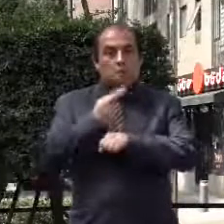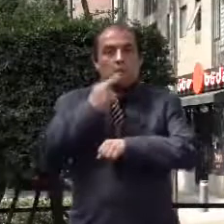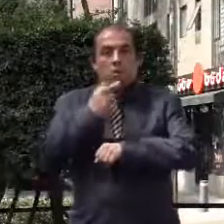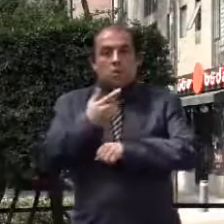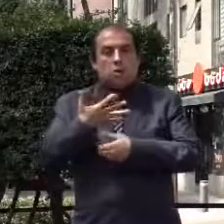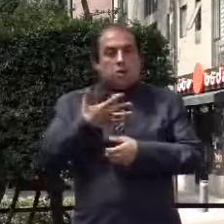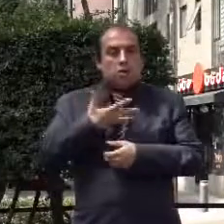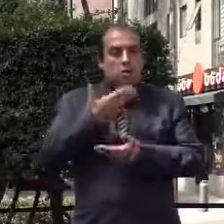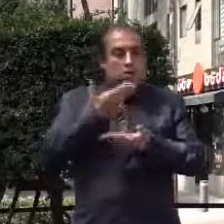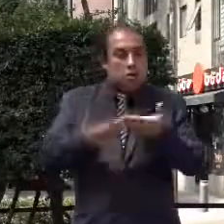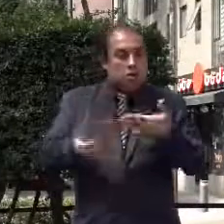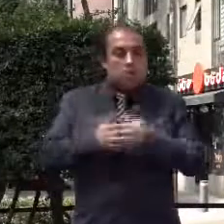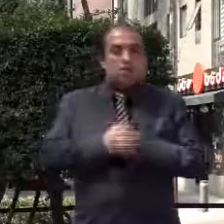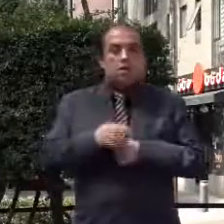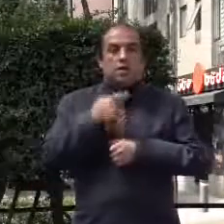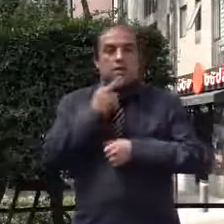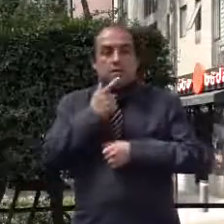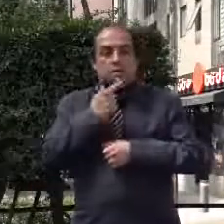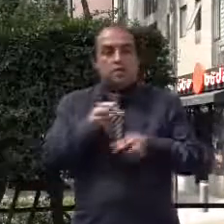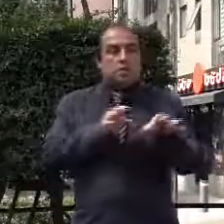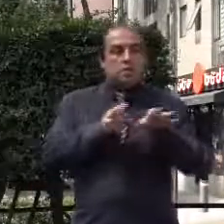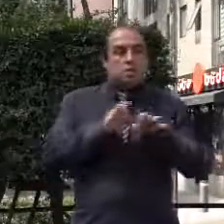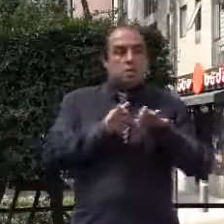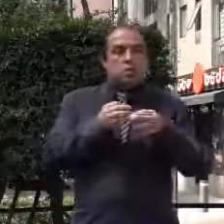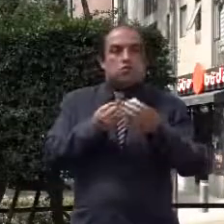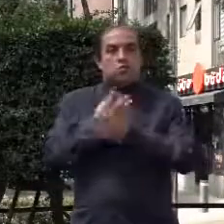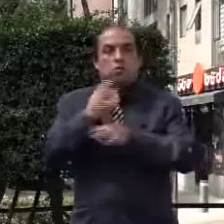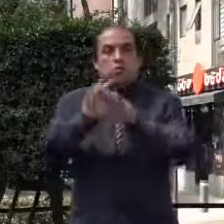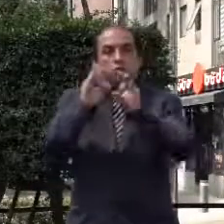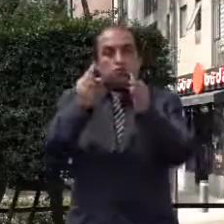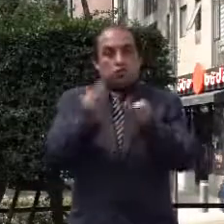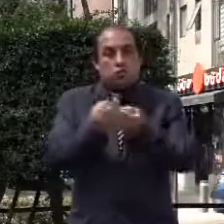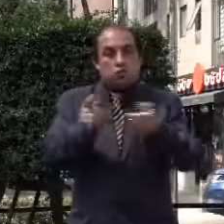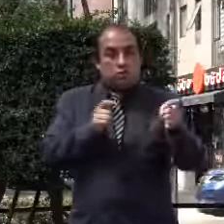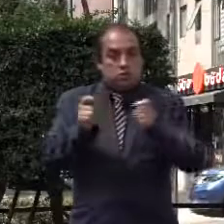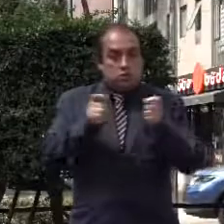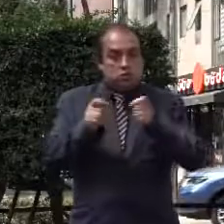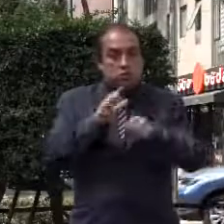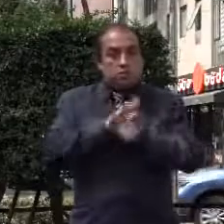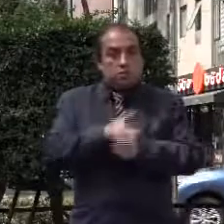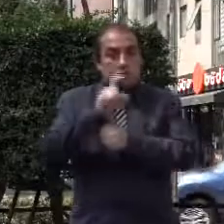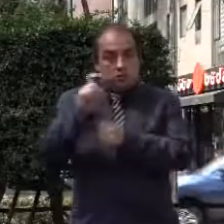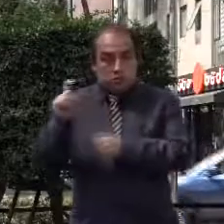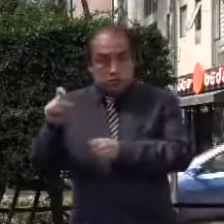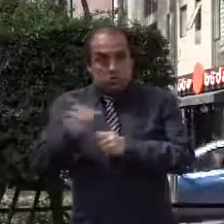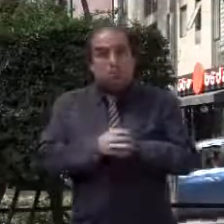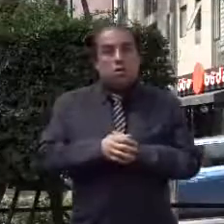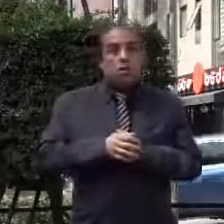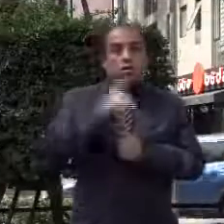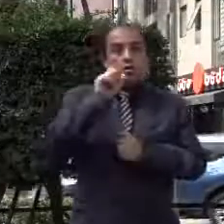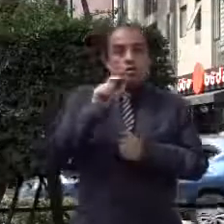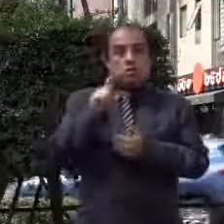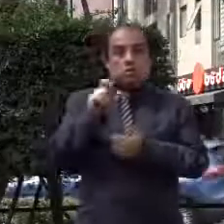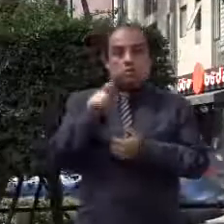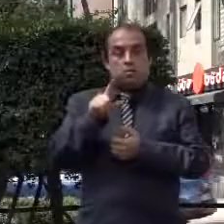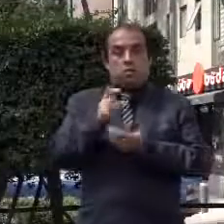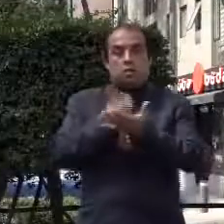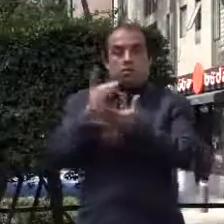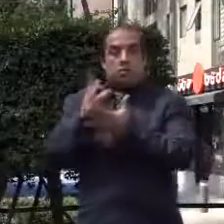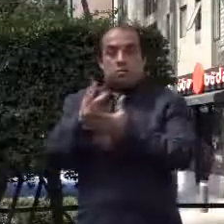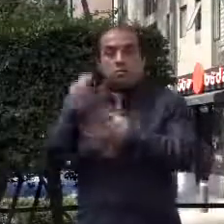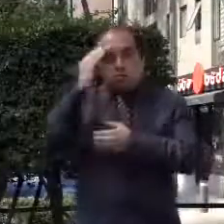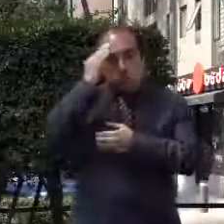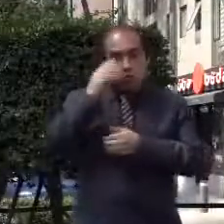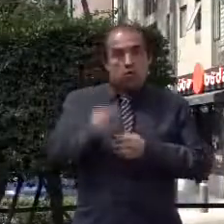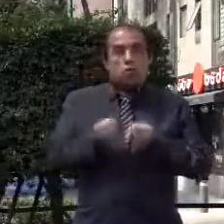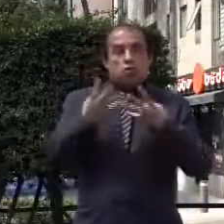operada bajo nuevos conceptos de control de presiones, de aportación conocida de la cantidad